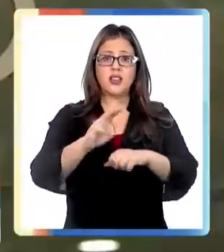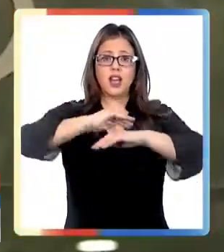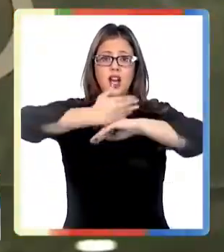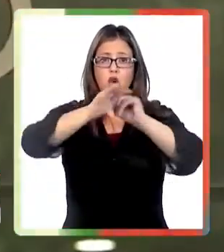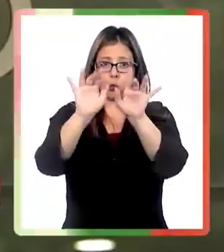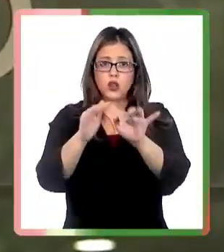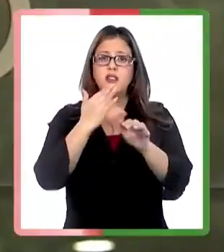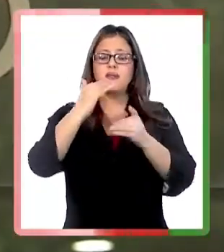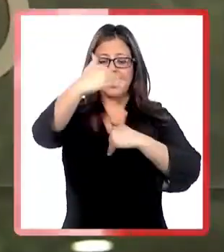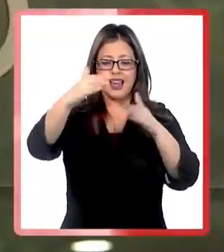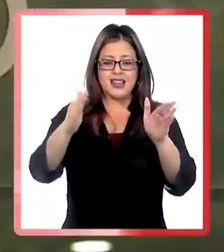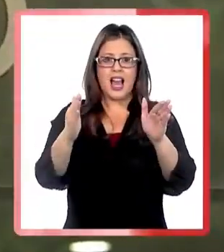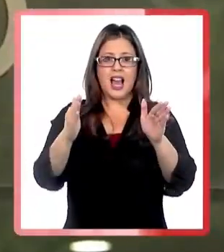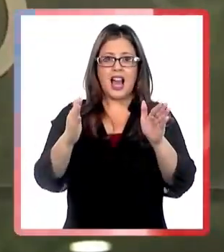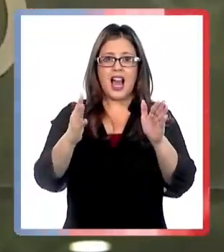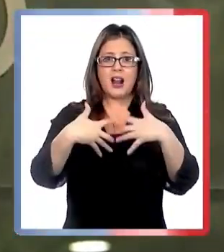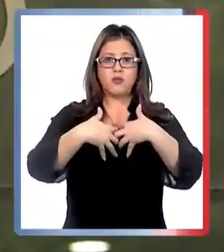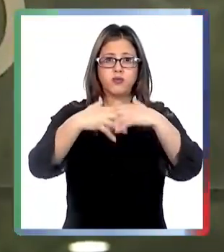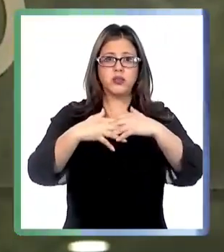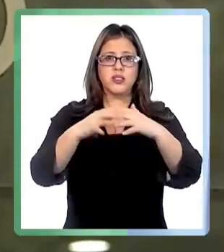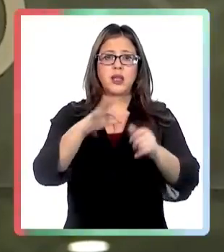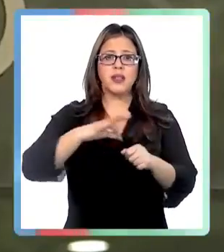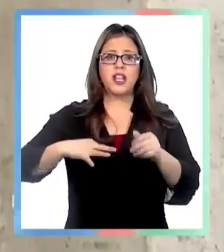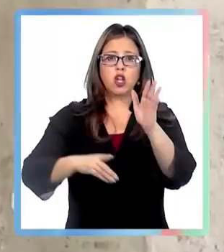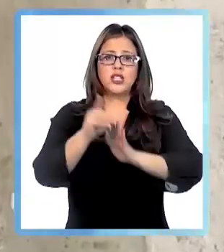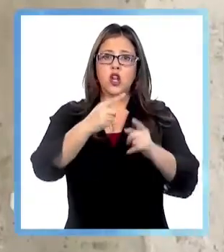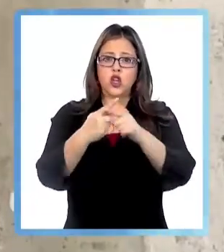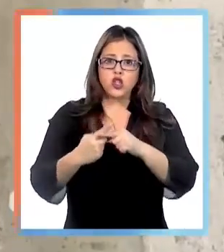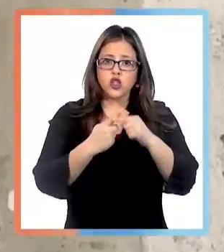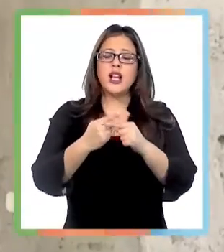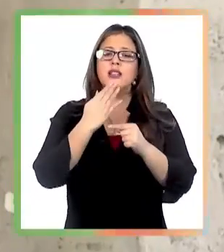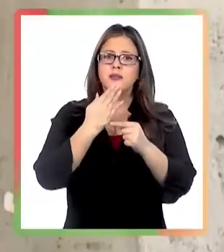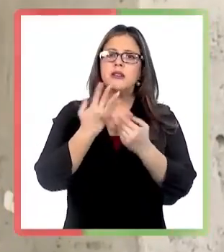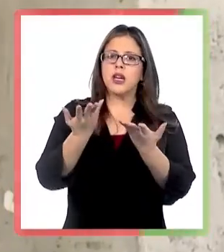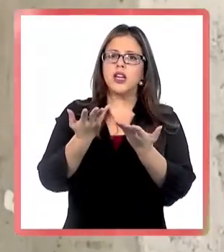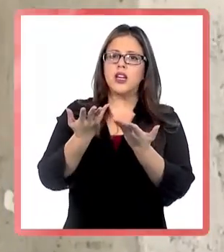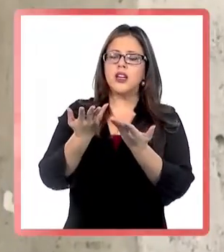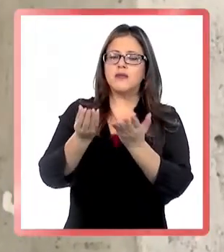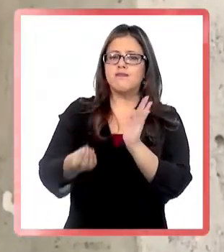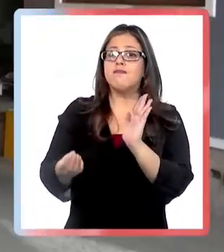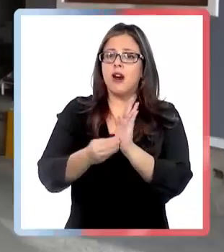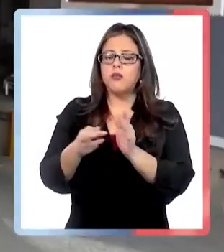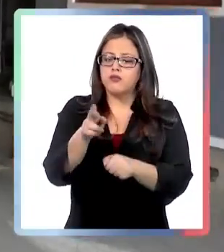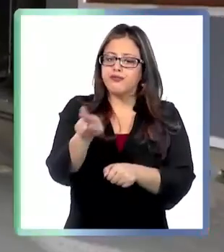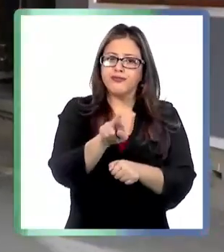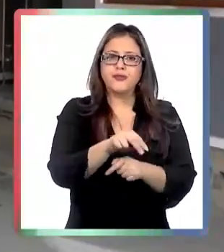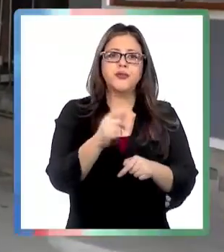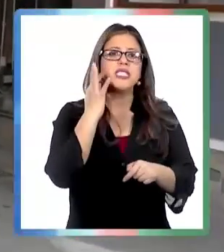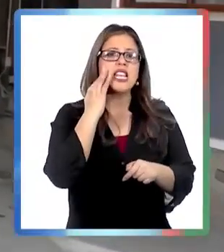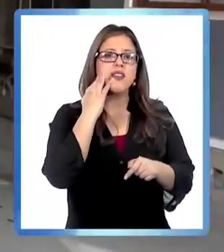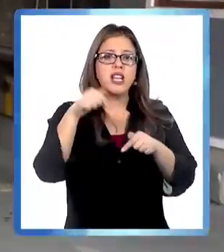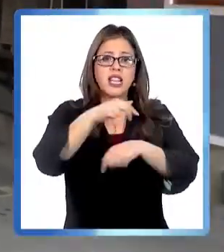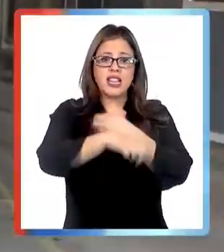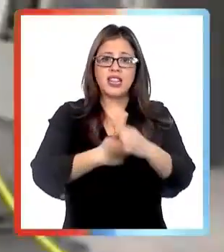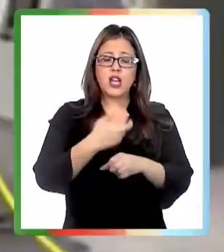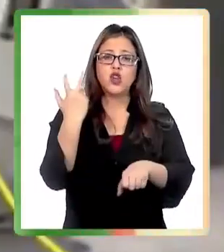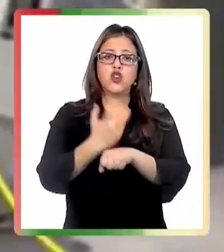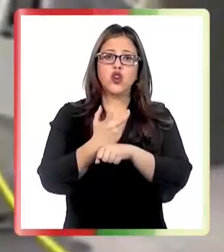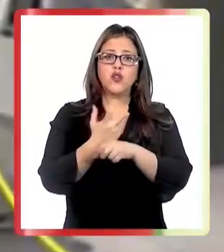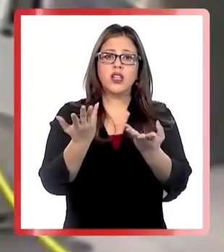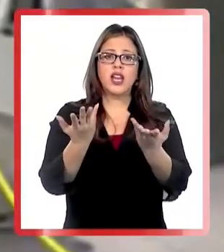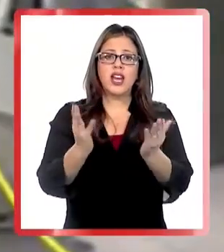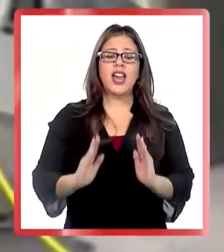Desarrollo Social fue uno más de varios otros. De hecho, en abril de este año ocurrió un hurto en el edificio del Ministerio Público, un